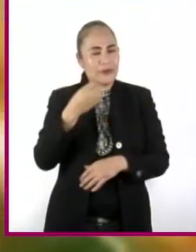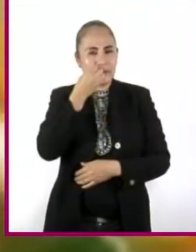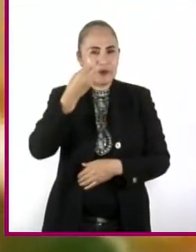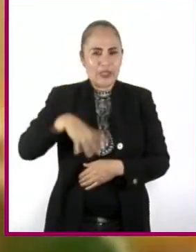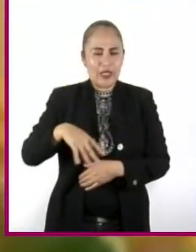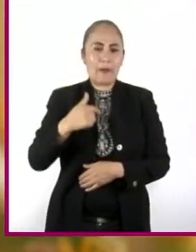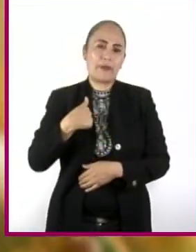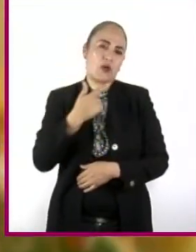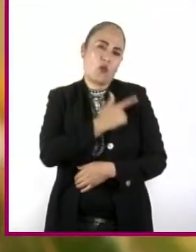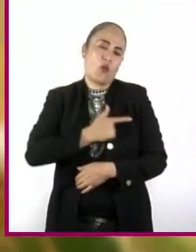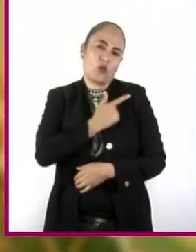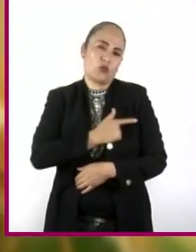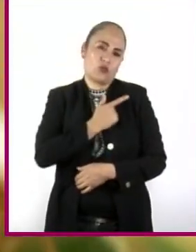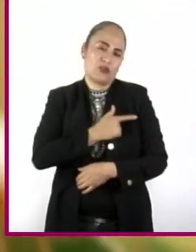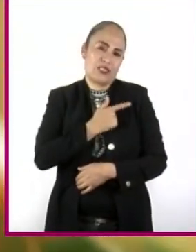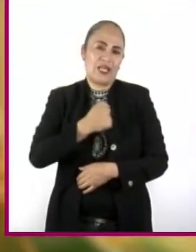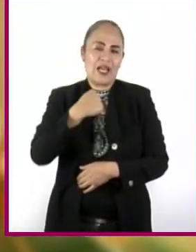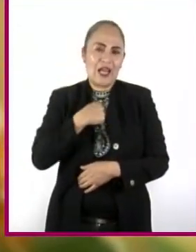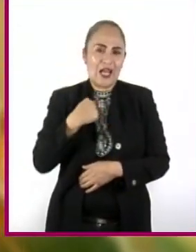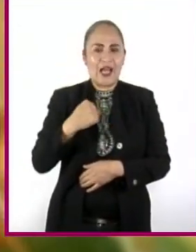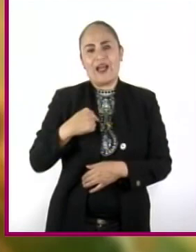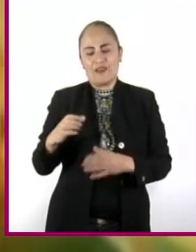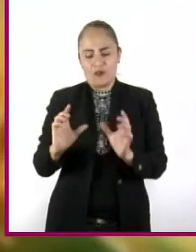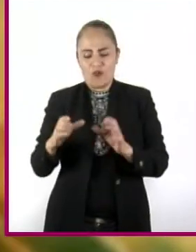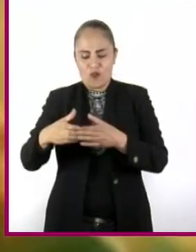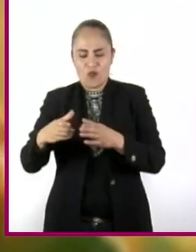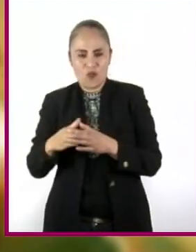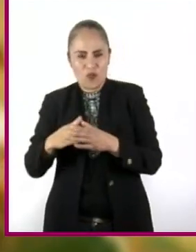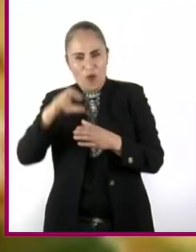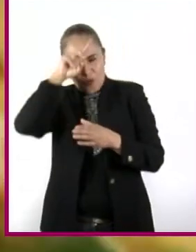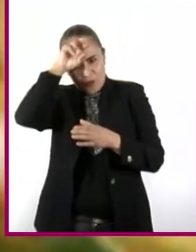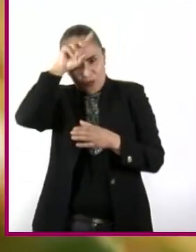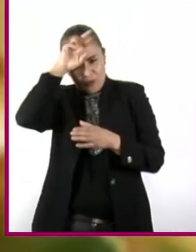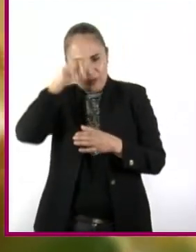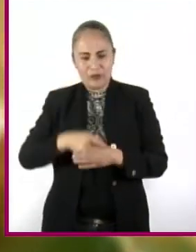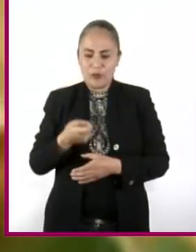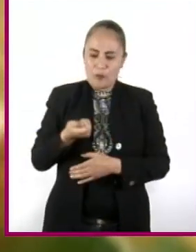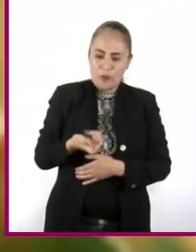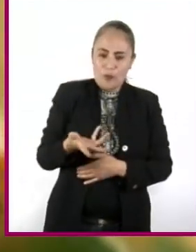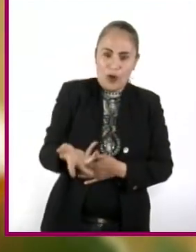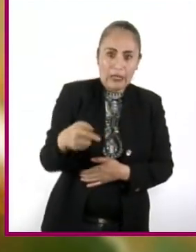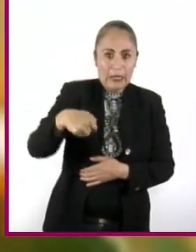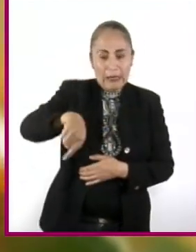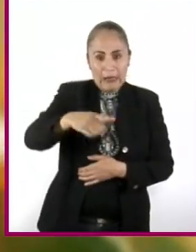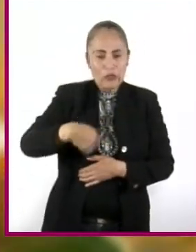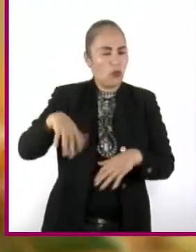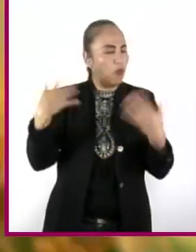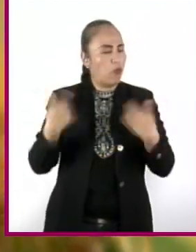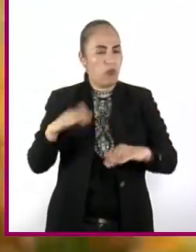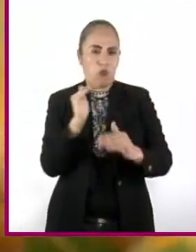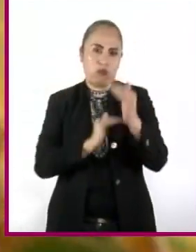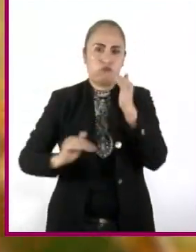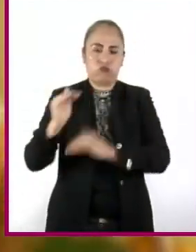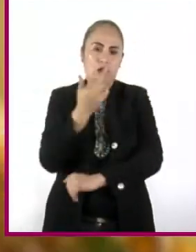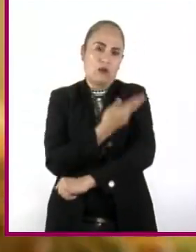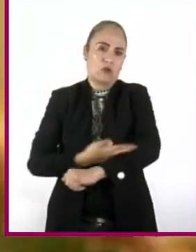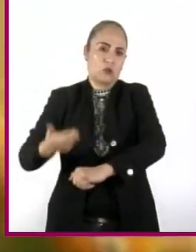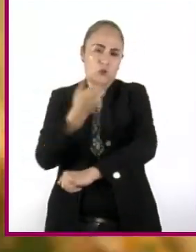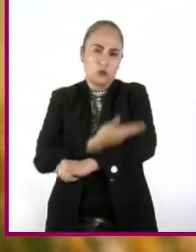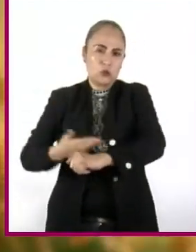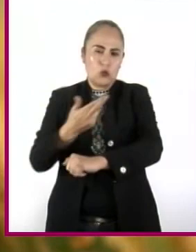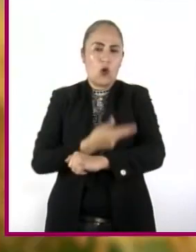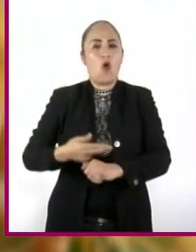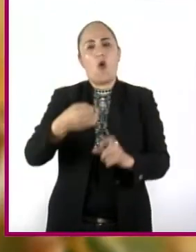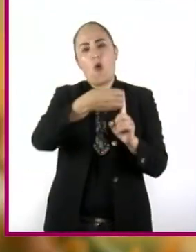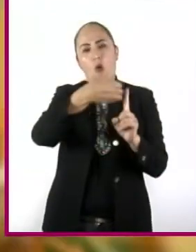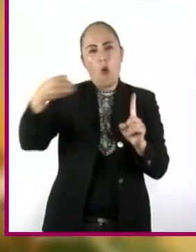encantaría tener mi propia colonia de hormigas. Ahora entiendo por qué les llaman superorganismos. La colonia se autoorganiza